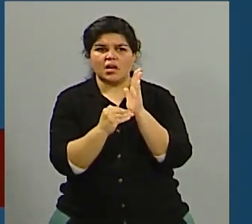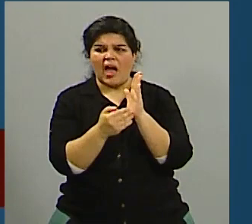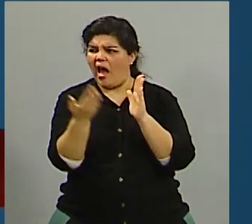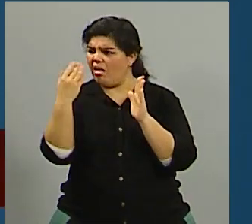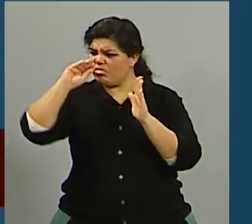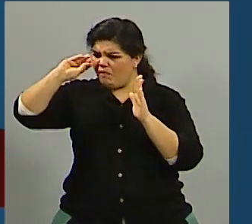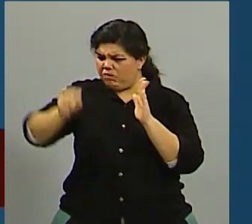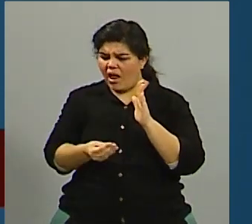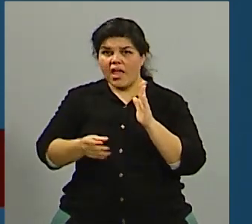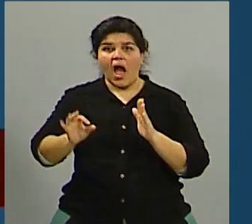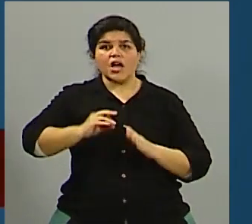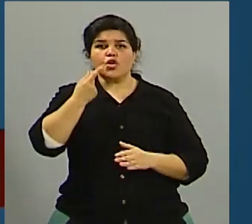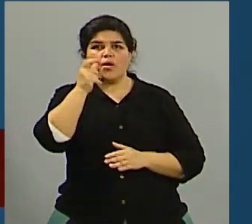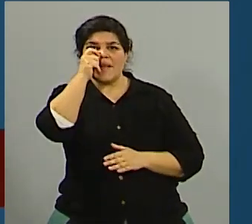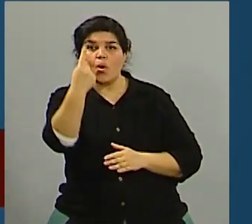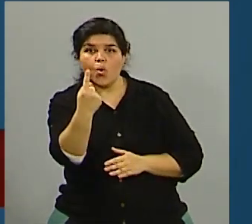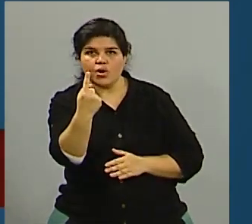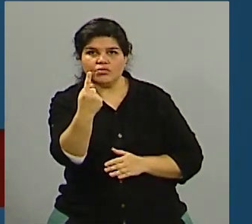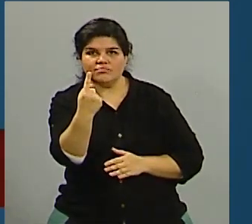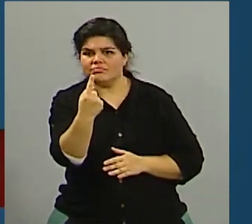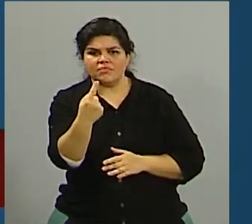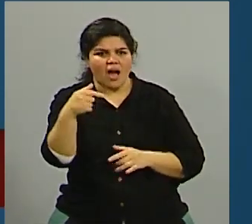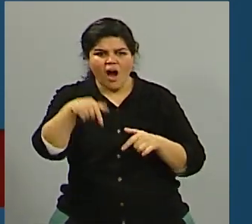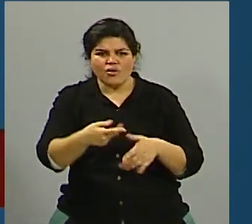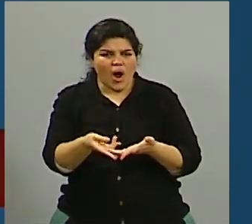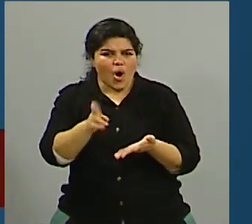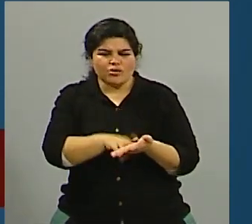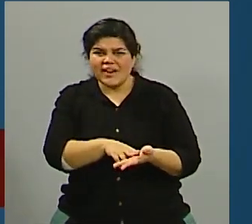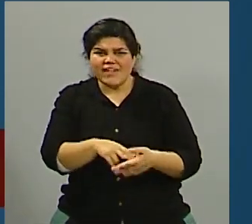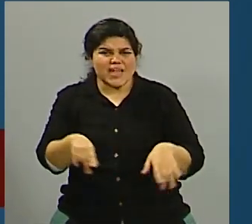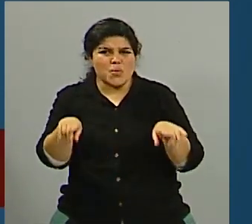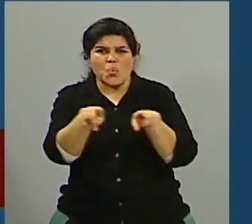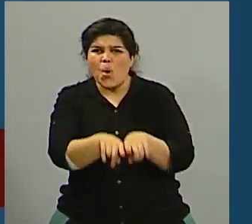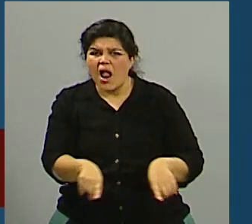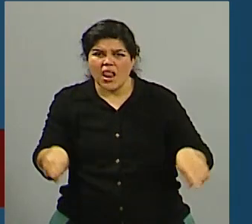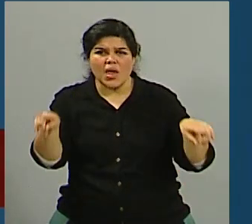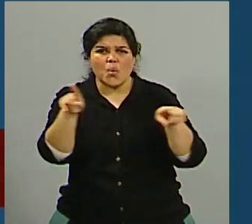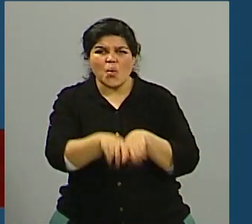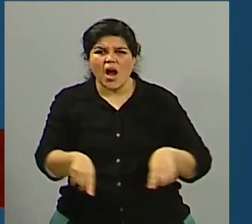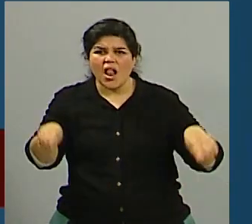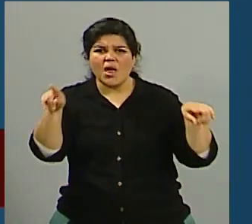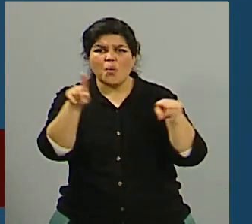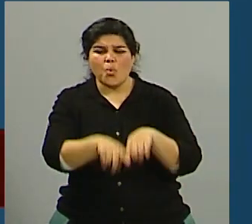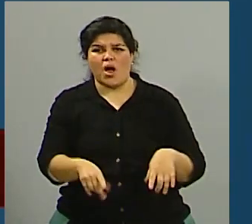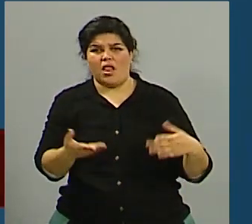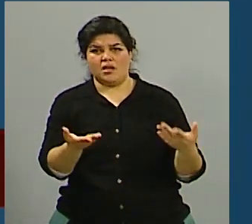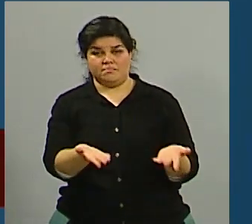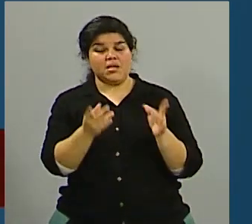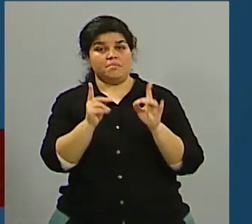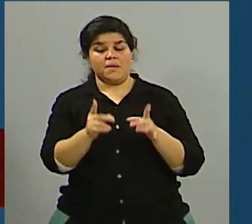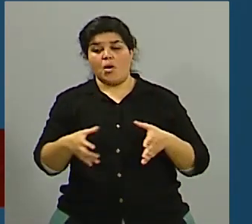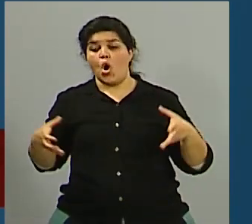el 2001. Sí. Por ahí los que no vieron el 2001, que hay una generación bastante importante, que conforma un gran porcentaje